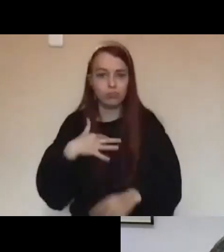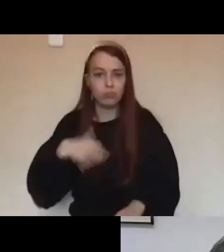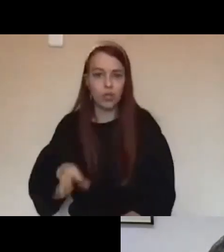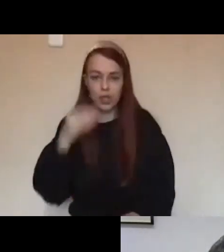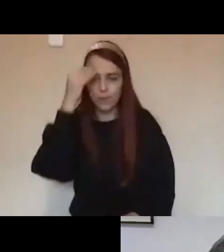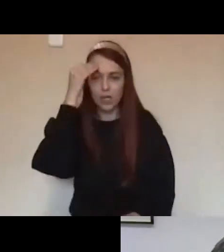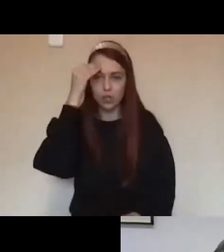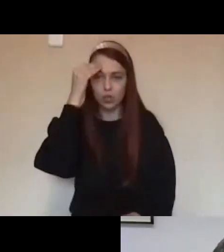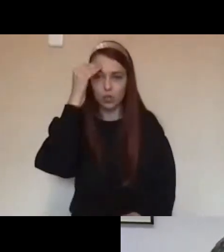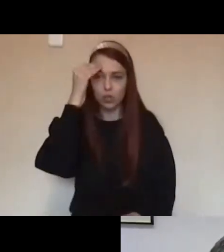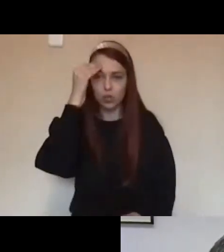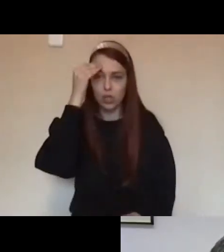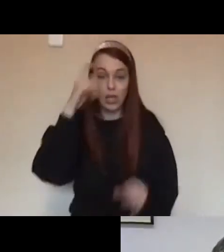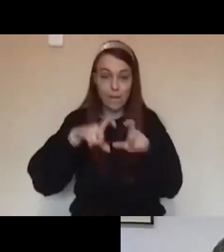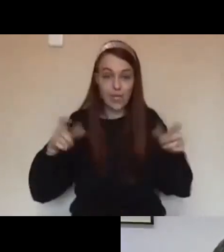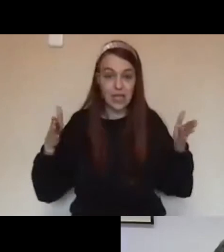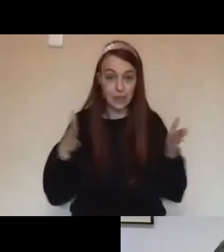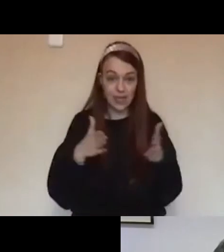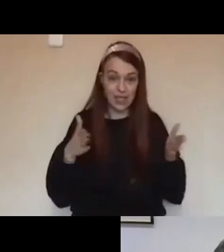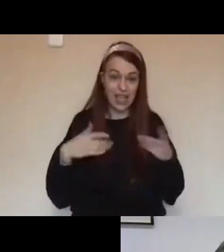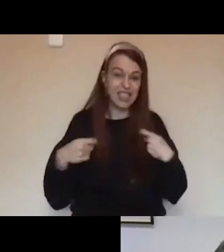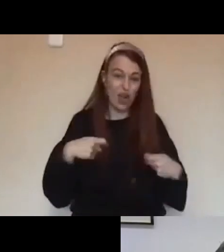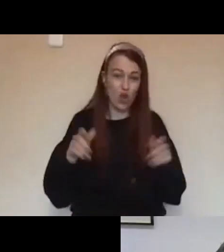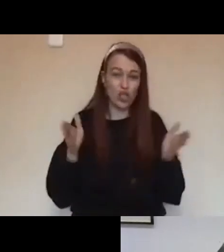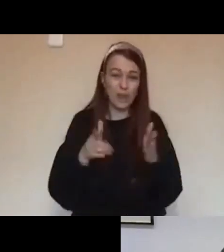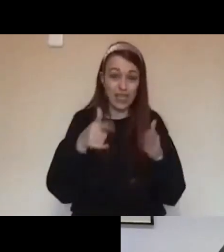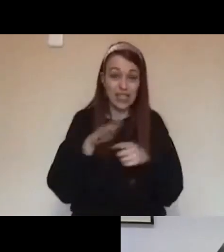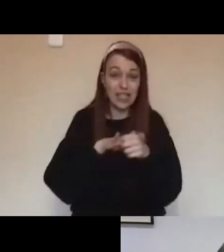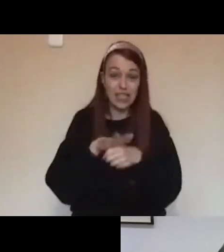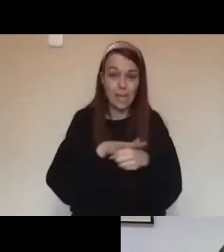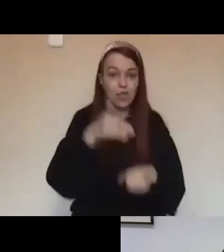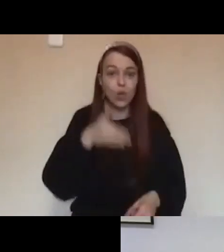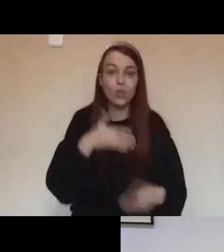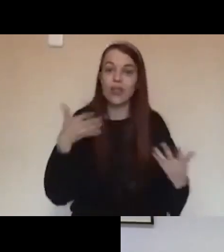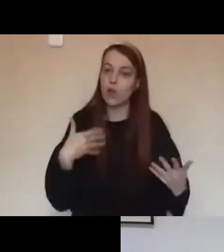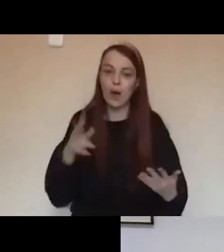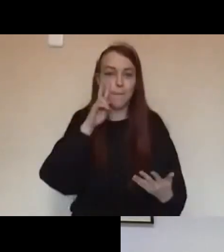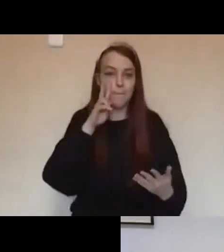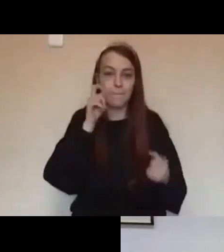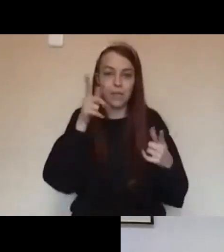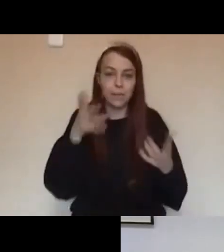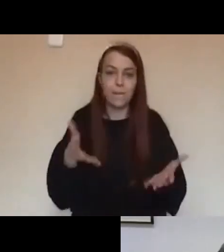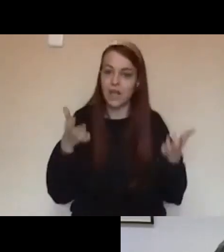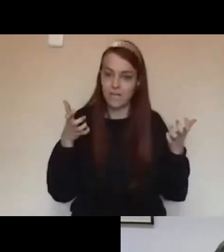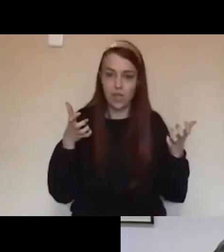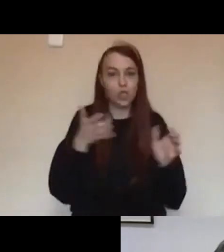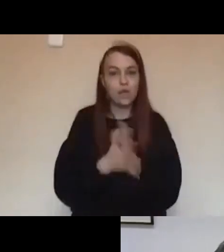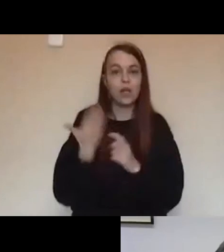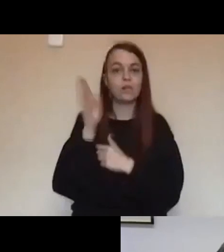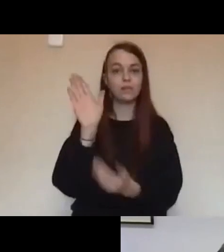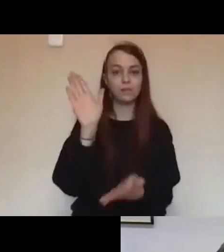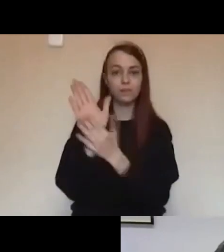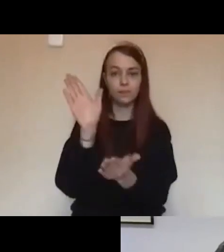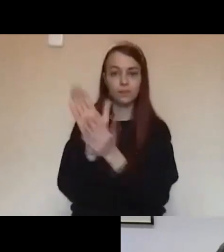de los pequeños negocios en este ámbito es que vean los beneficios, es resaltarles los beneficios y